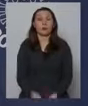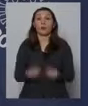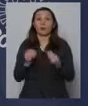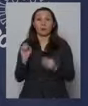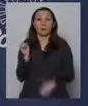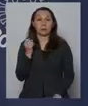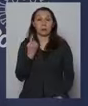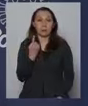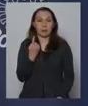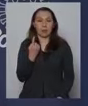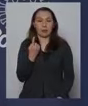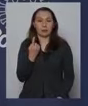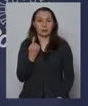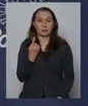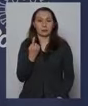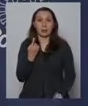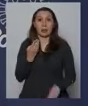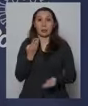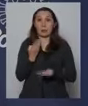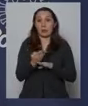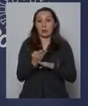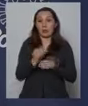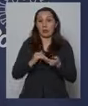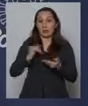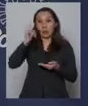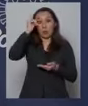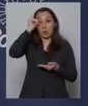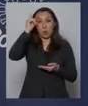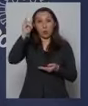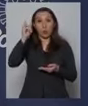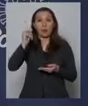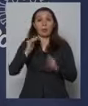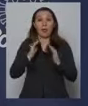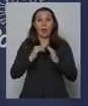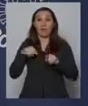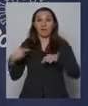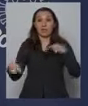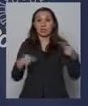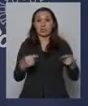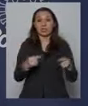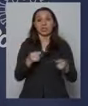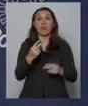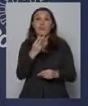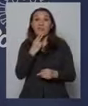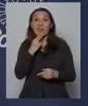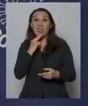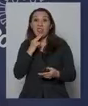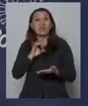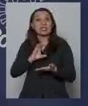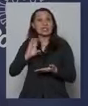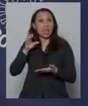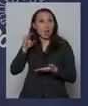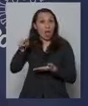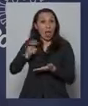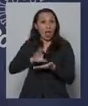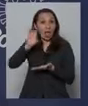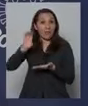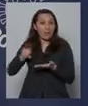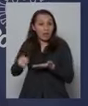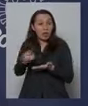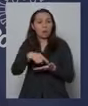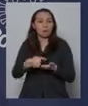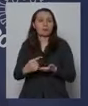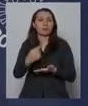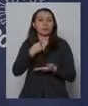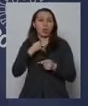Bueno, primero pedir las disculpas a los vecinos de Cerro Navia por la situación provocada